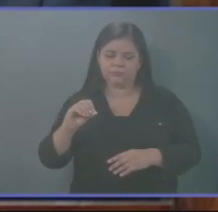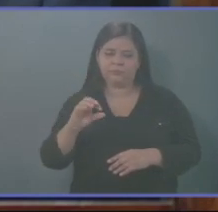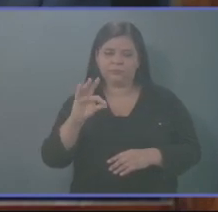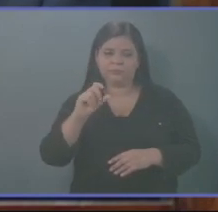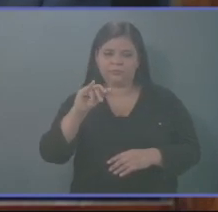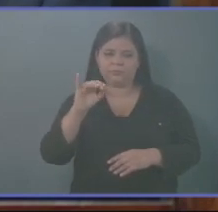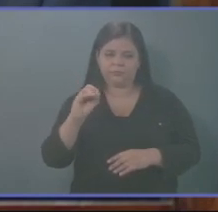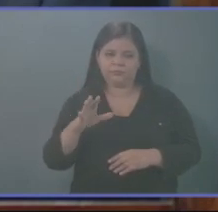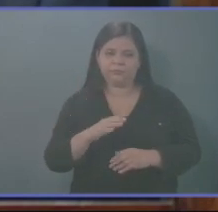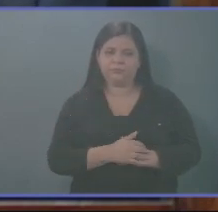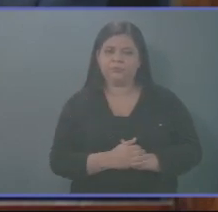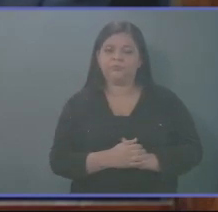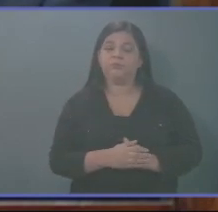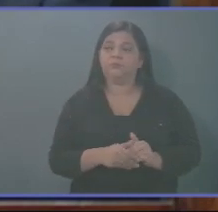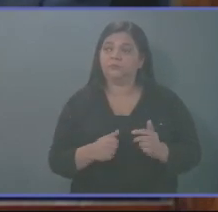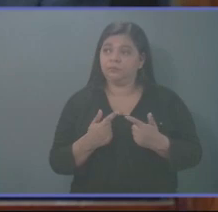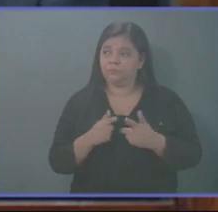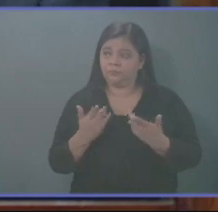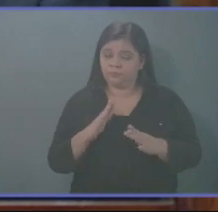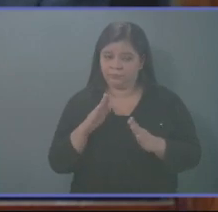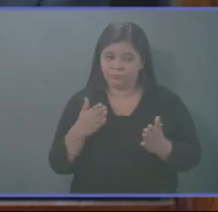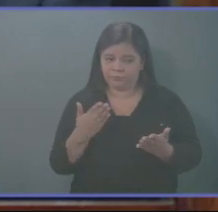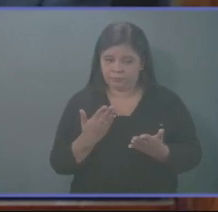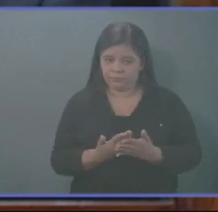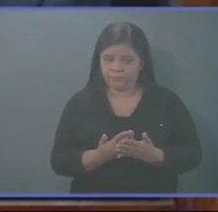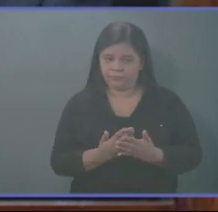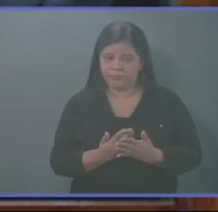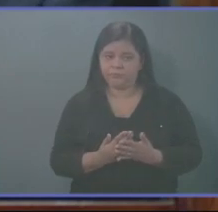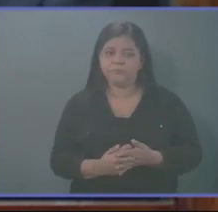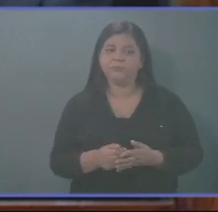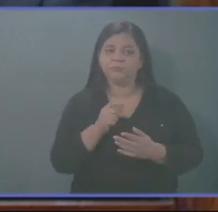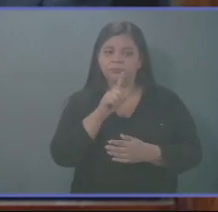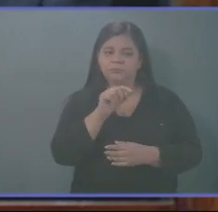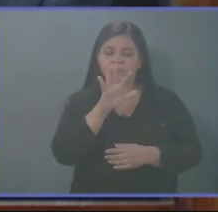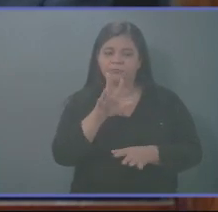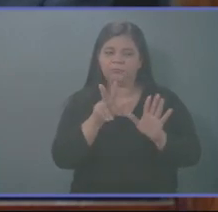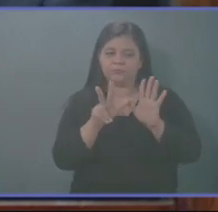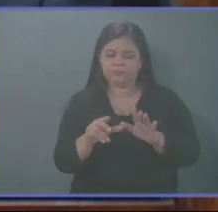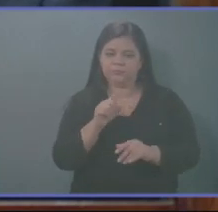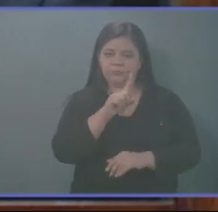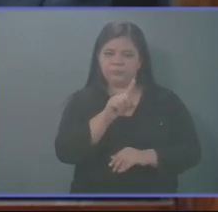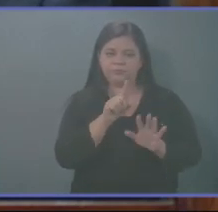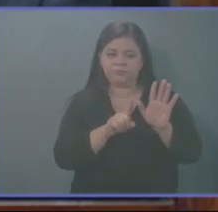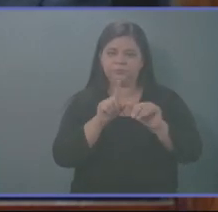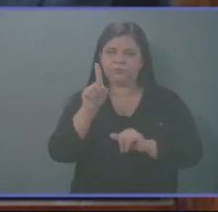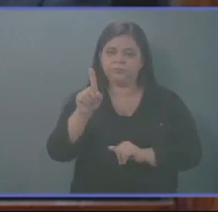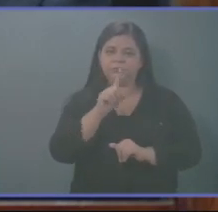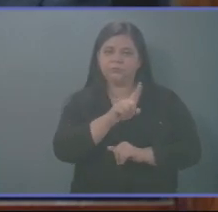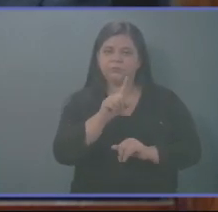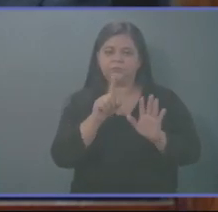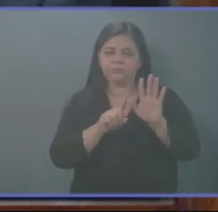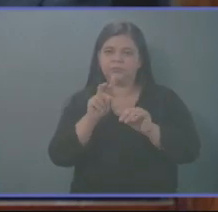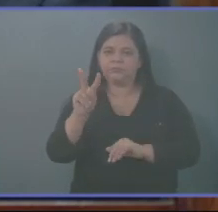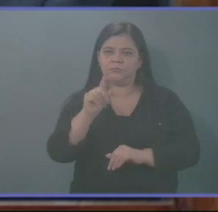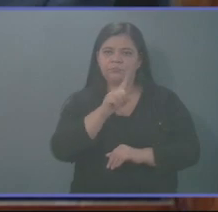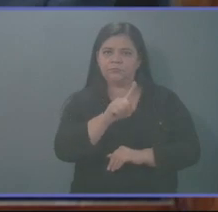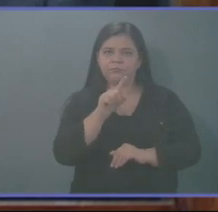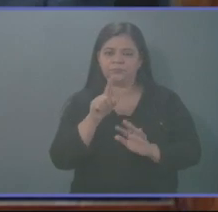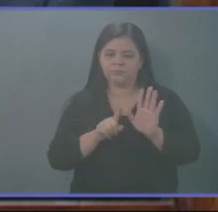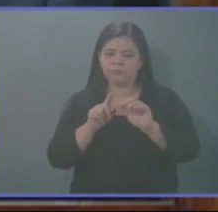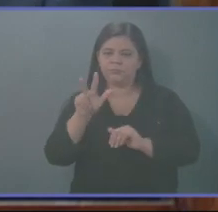Folios 156, 157, 158, 159, 161, 162,